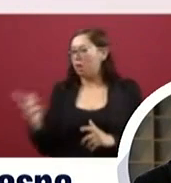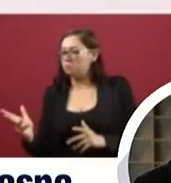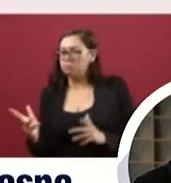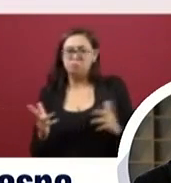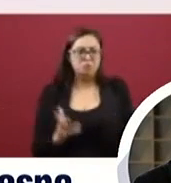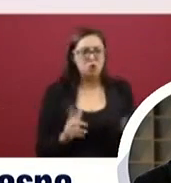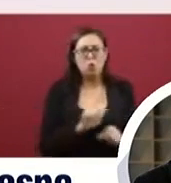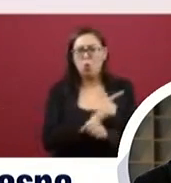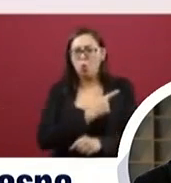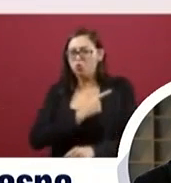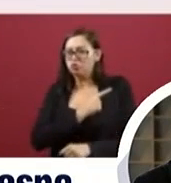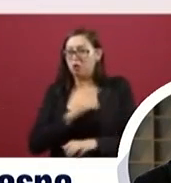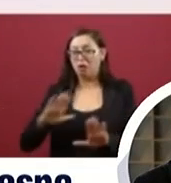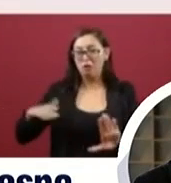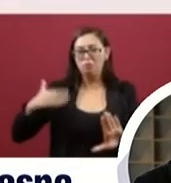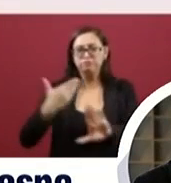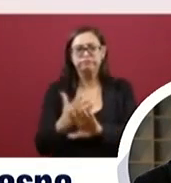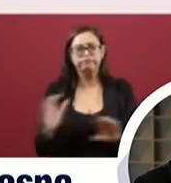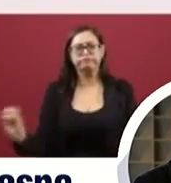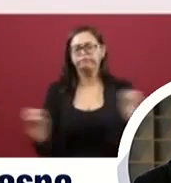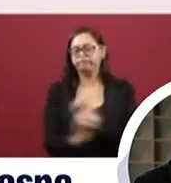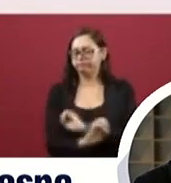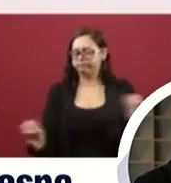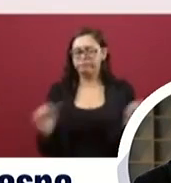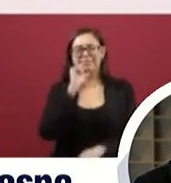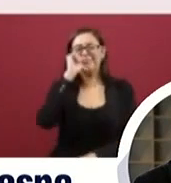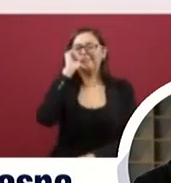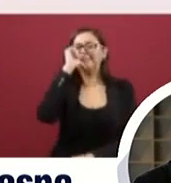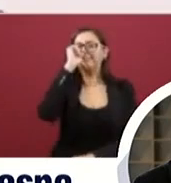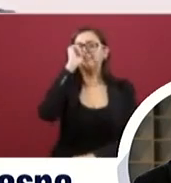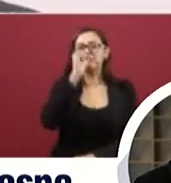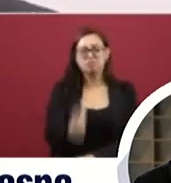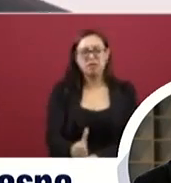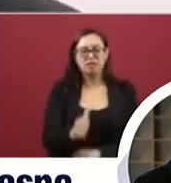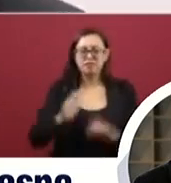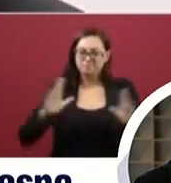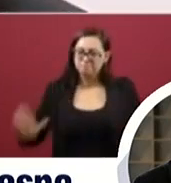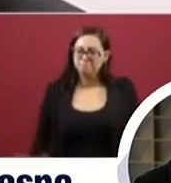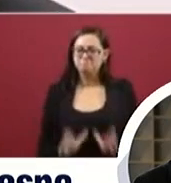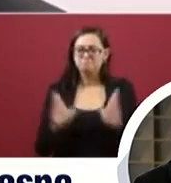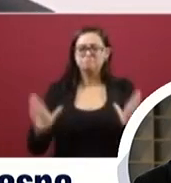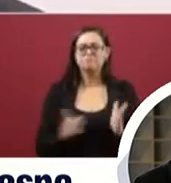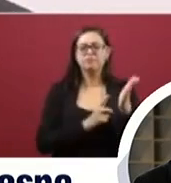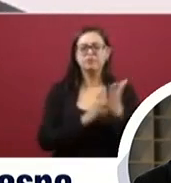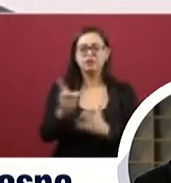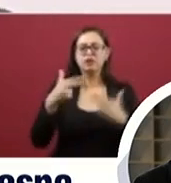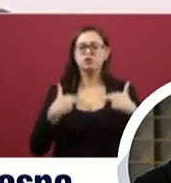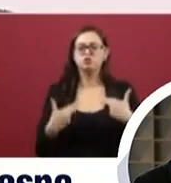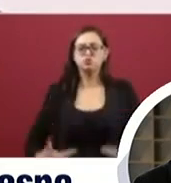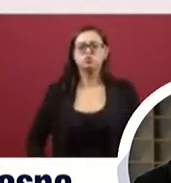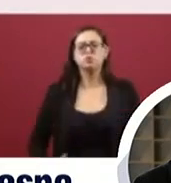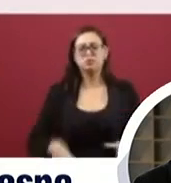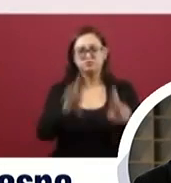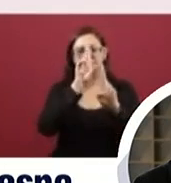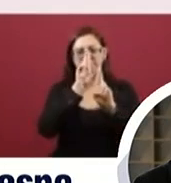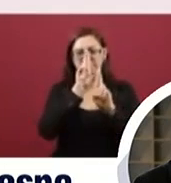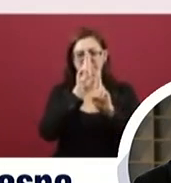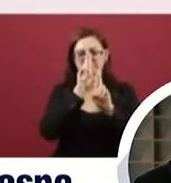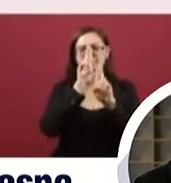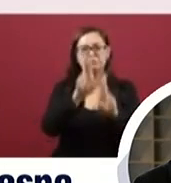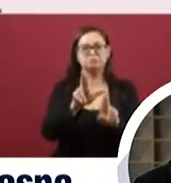ver, vamos a ver qué se corrige, vamos a ver por dónde está fallando, dicen, es que las calificadoras realmente responden a intereses